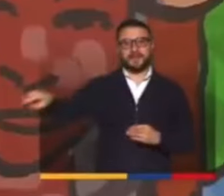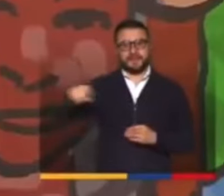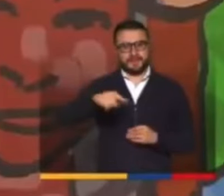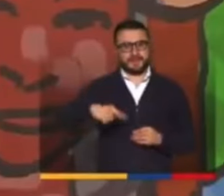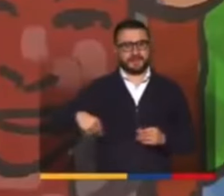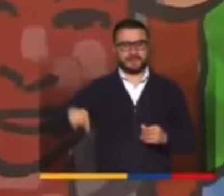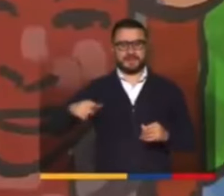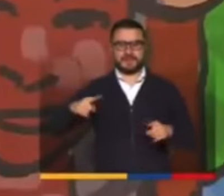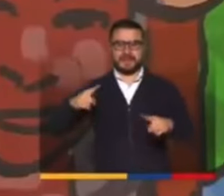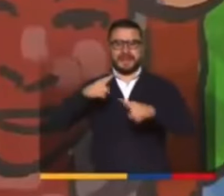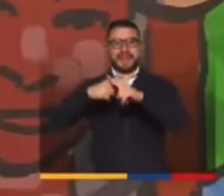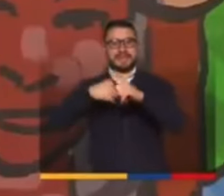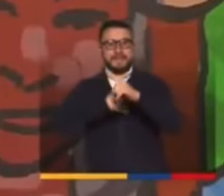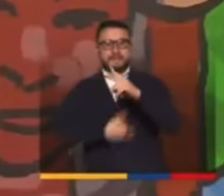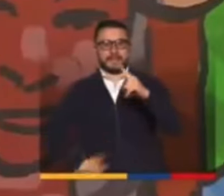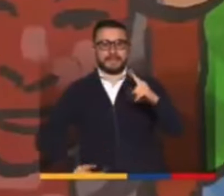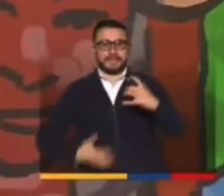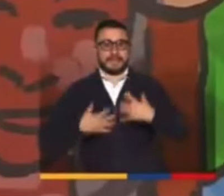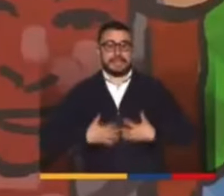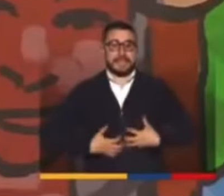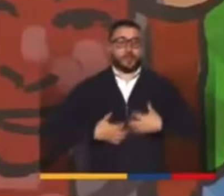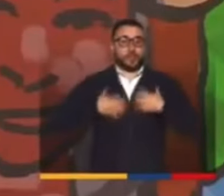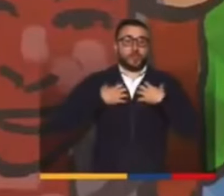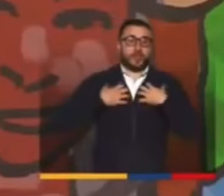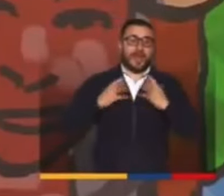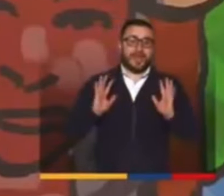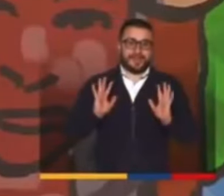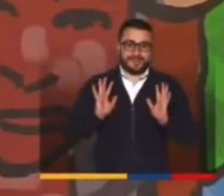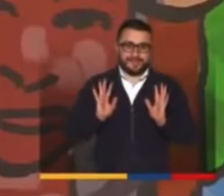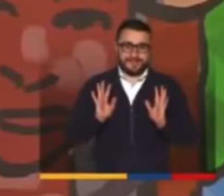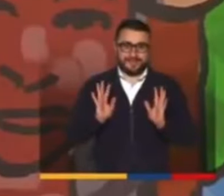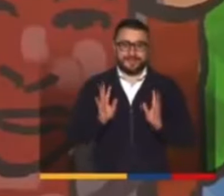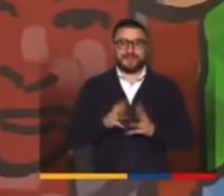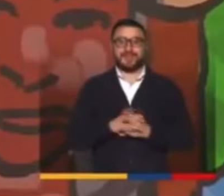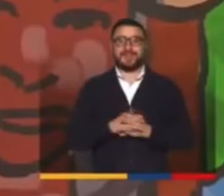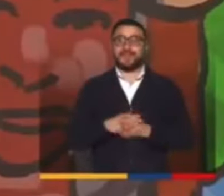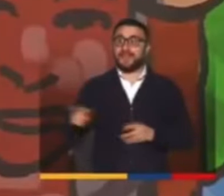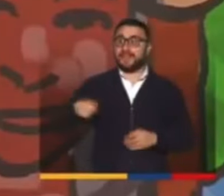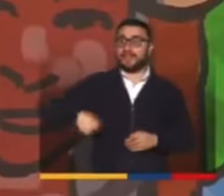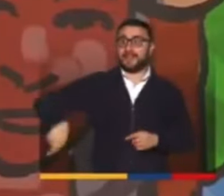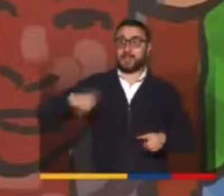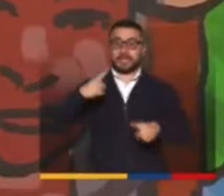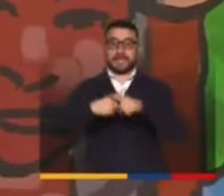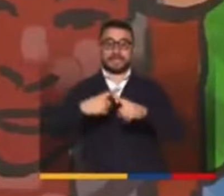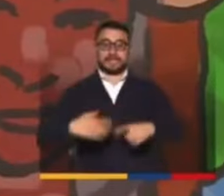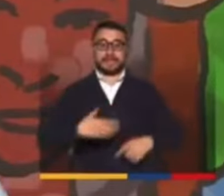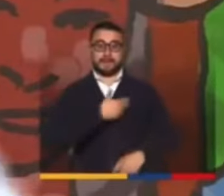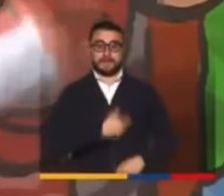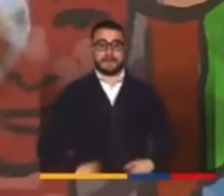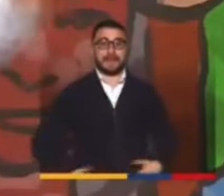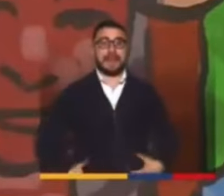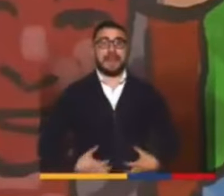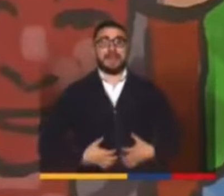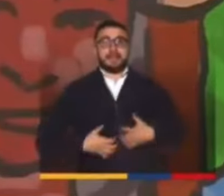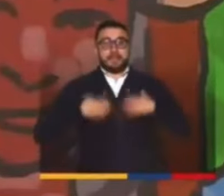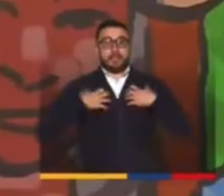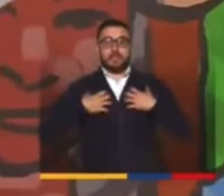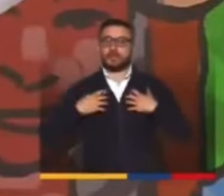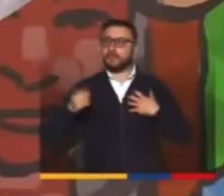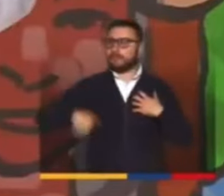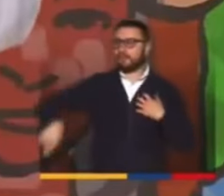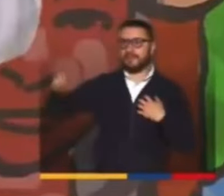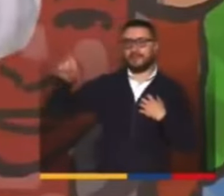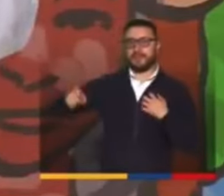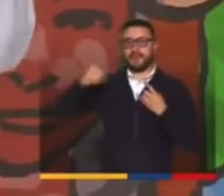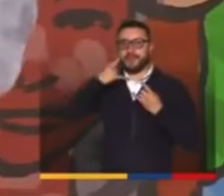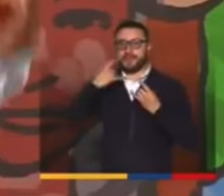los expresidentes, ¿cómo será que están tan asustados que siendo que a ellos les debería